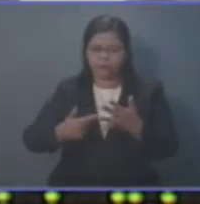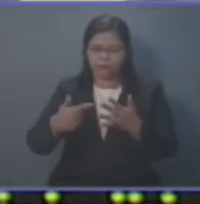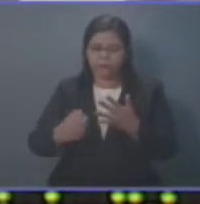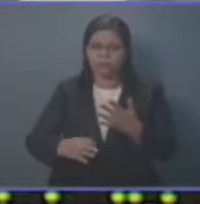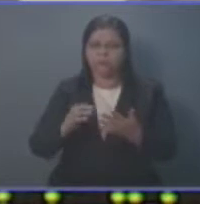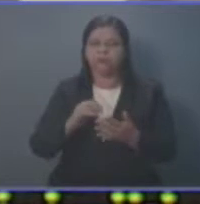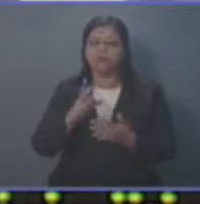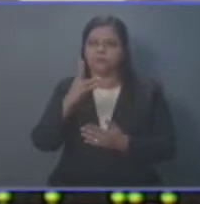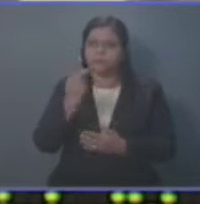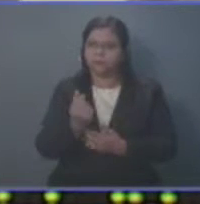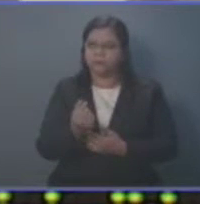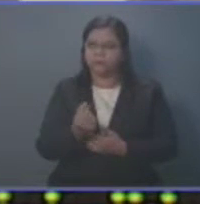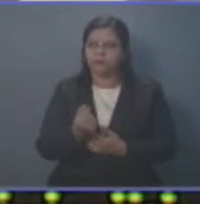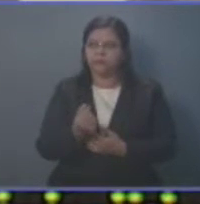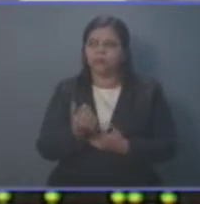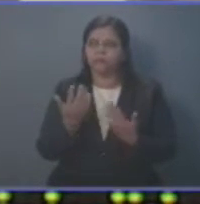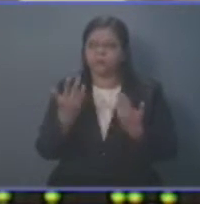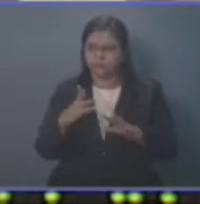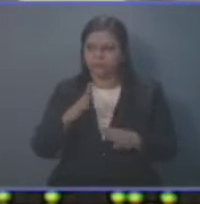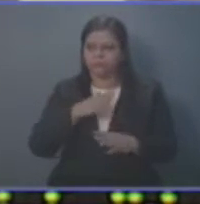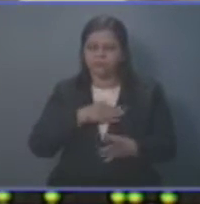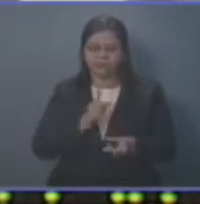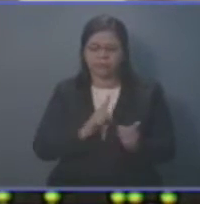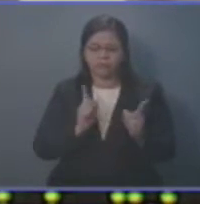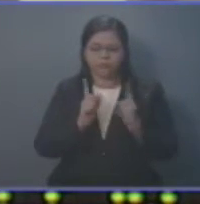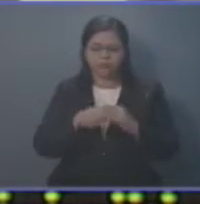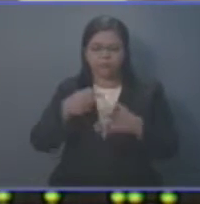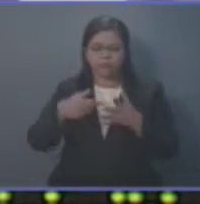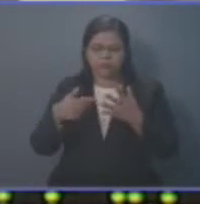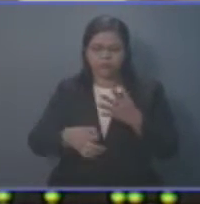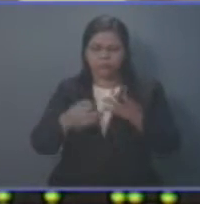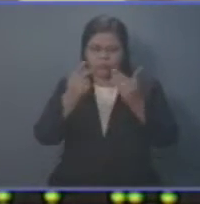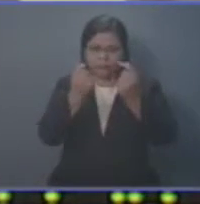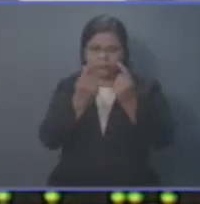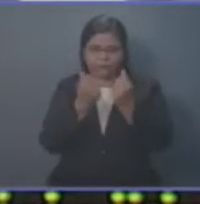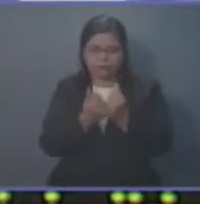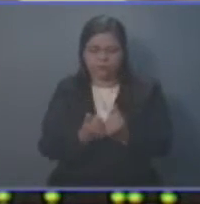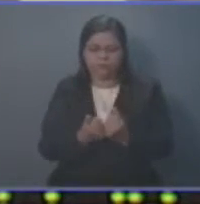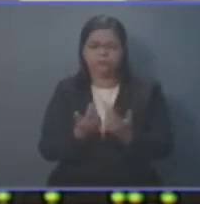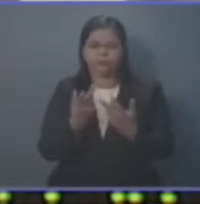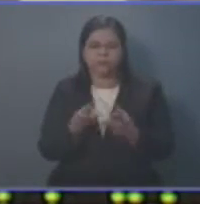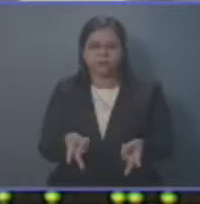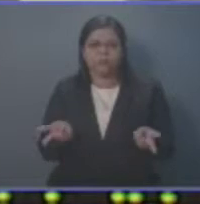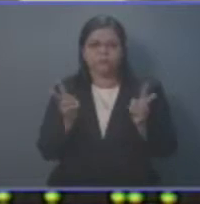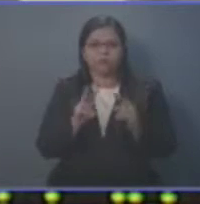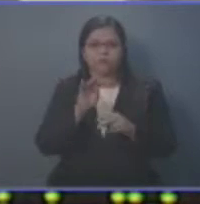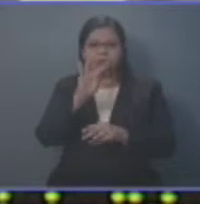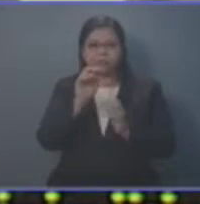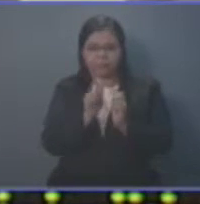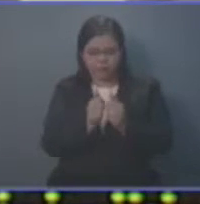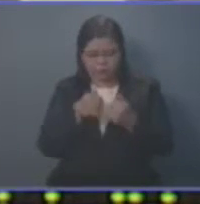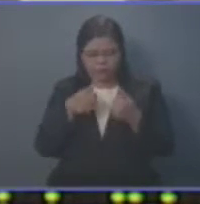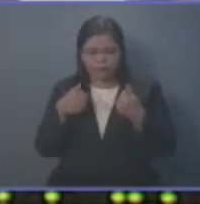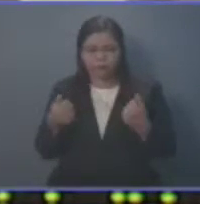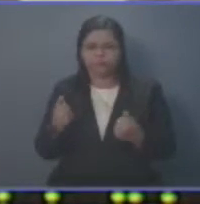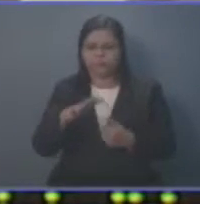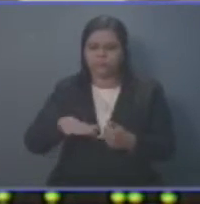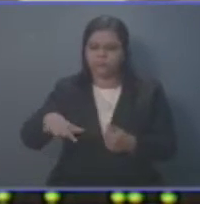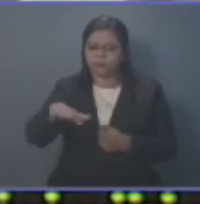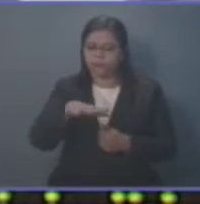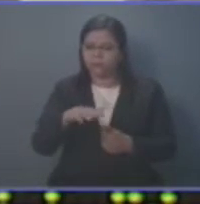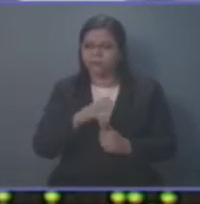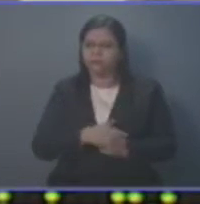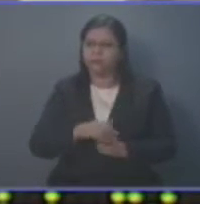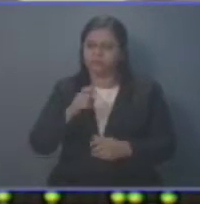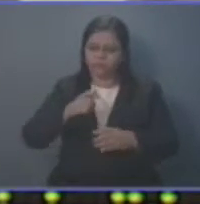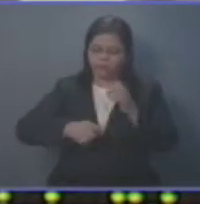de decreto legislativo que comprende modificaciones de la ley de presupuesto vigente por valor de 4 millones en el ramo de agricultura y